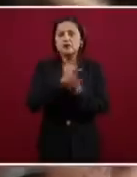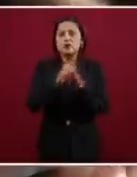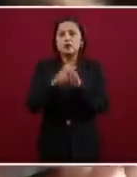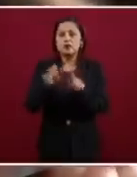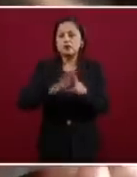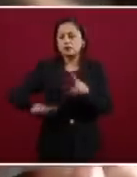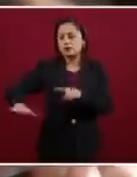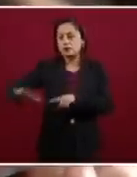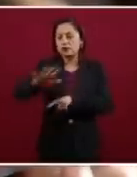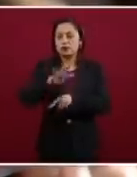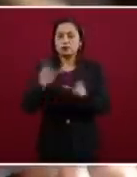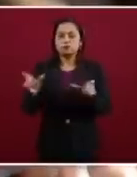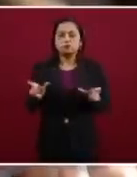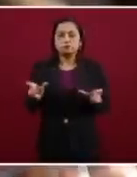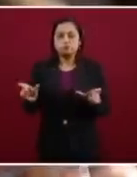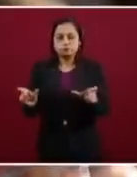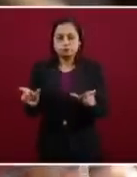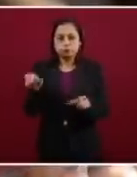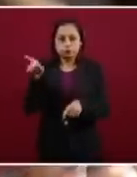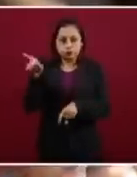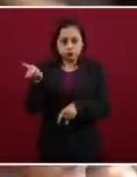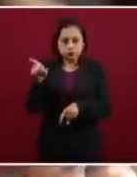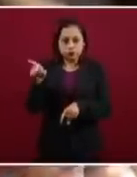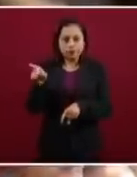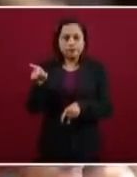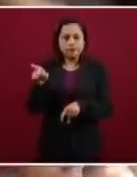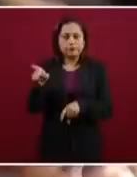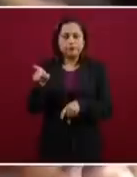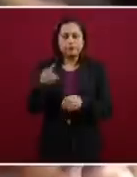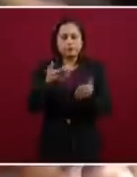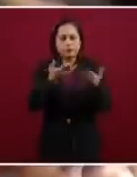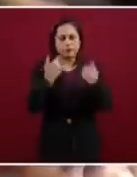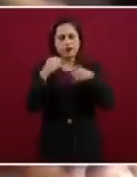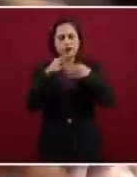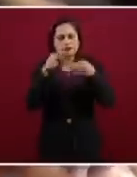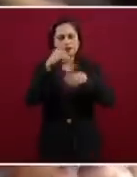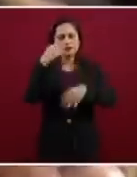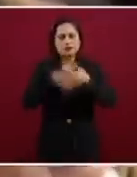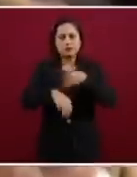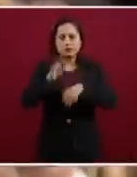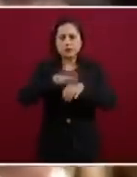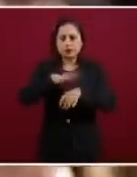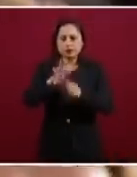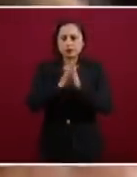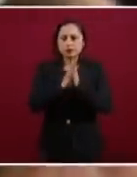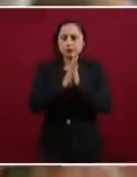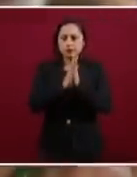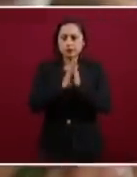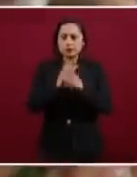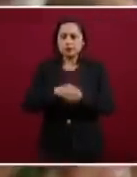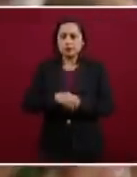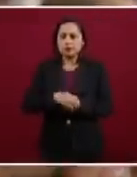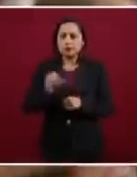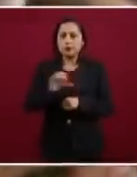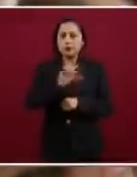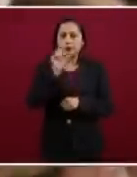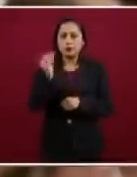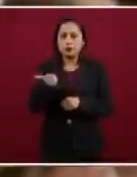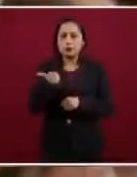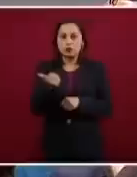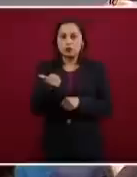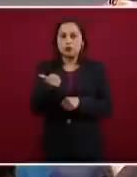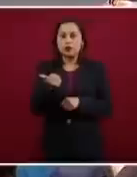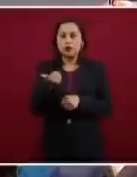la parte que le tocaba y así podían ampliar un poquito más allí en ese punto y tengo otra pregunta para usted sobre